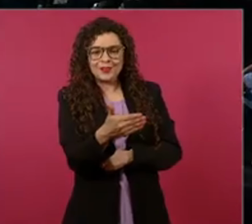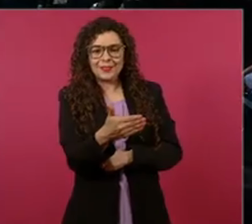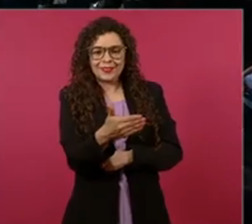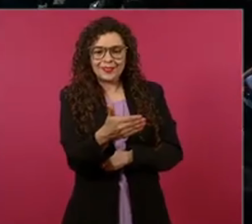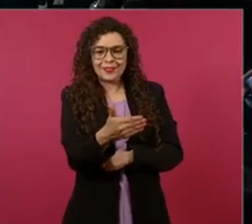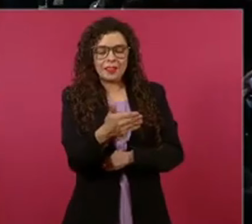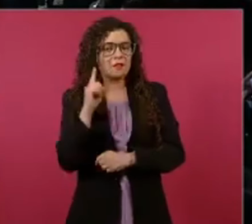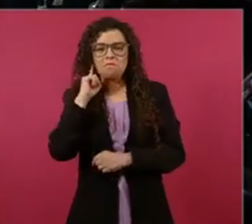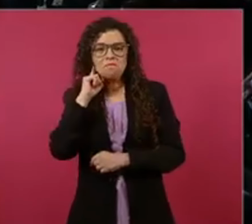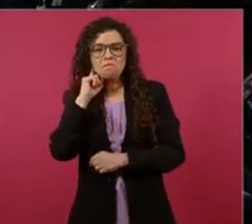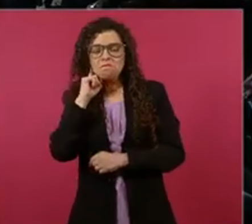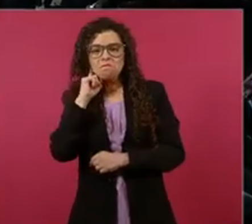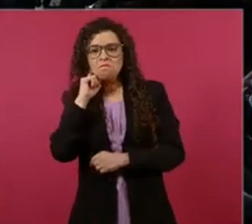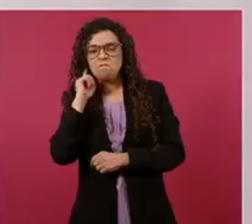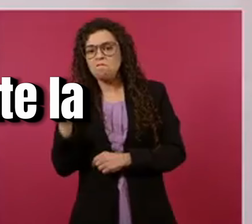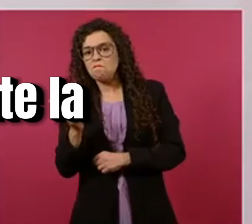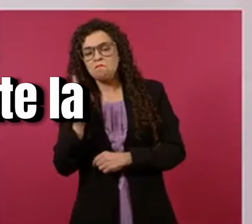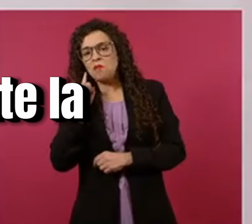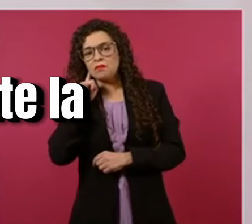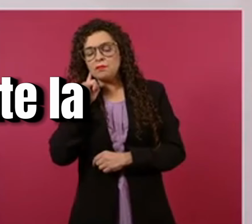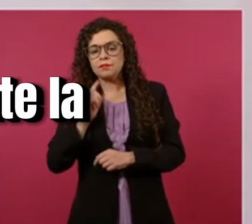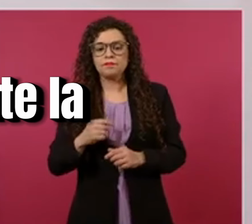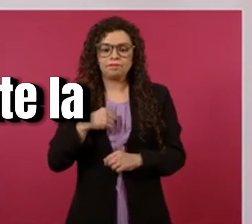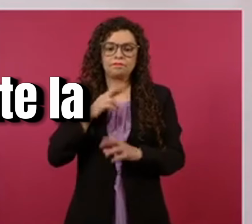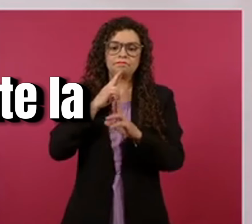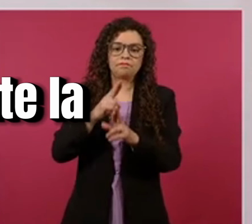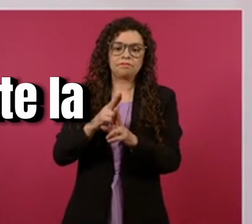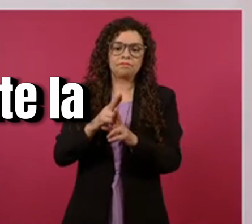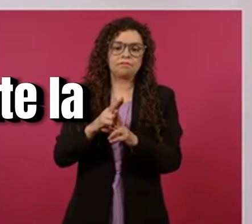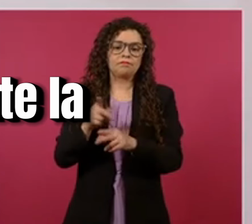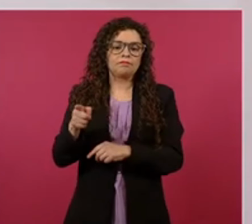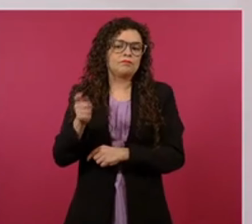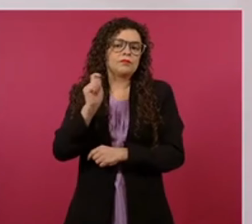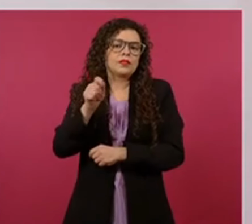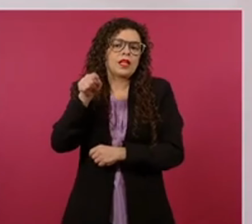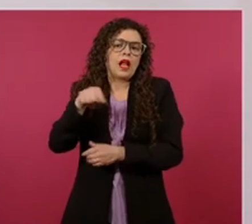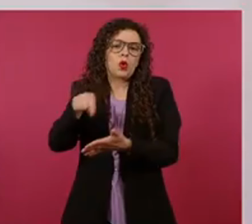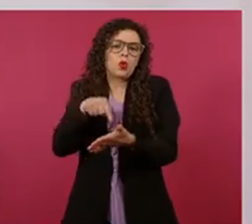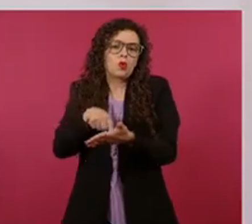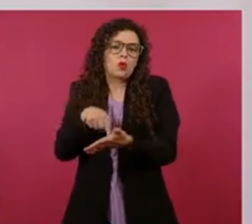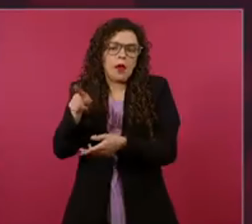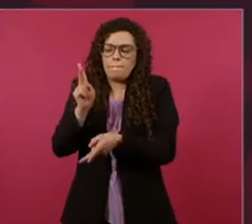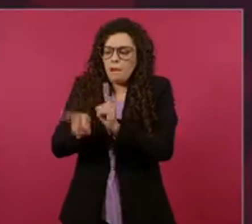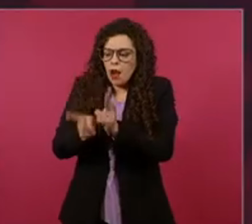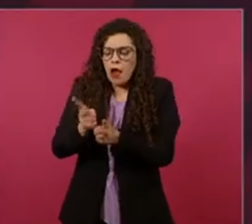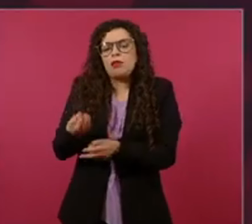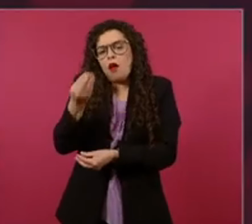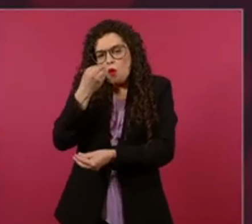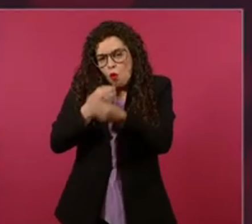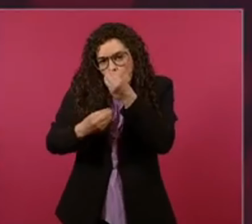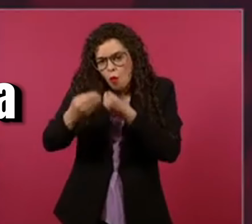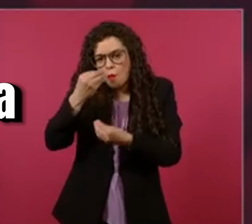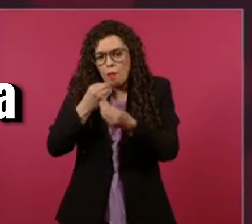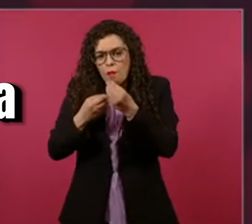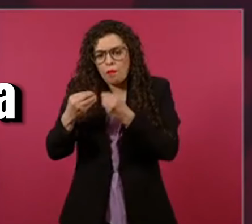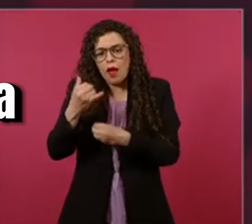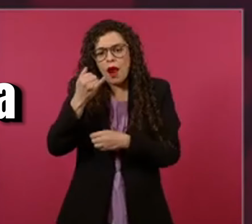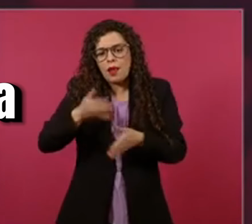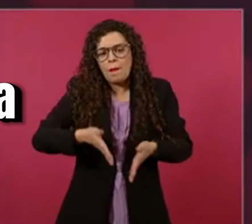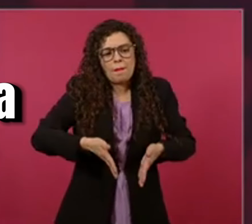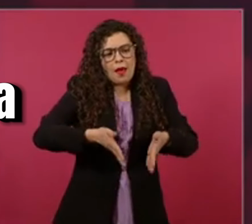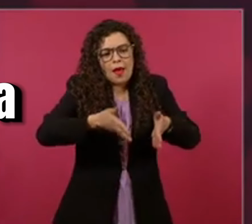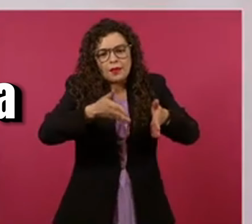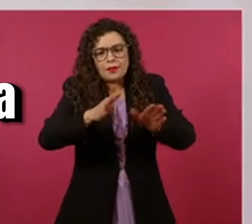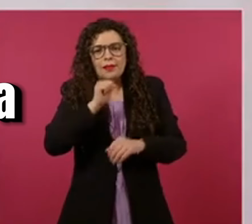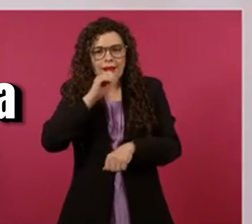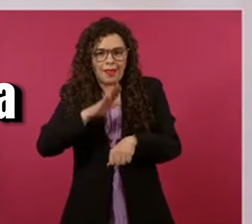No, estuvimos en, pues comiendo, ahí fue principalmente la plática y una parte de los pasillos, pero hasta ahí.